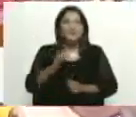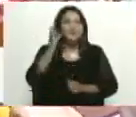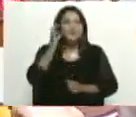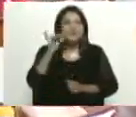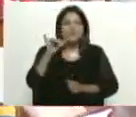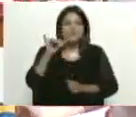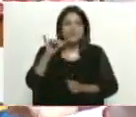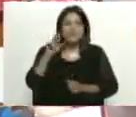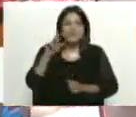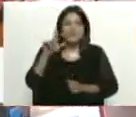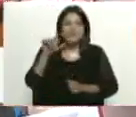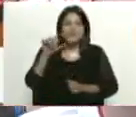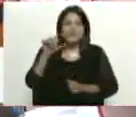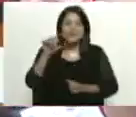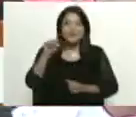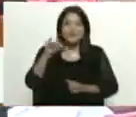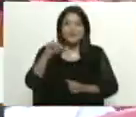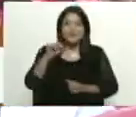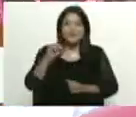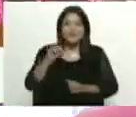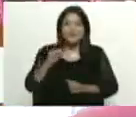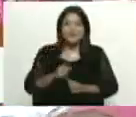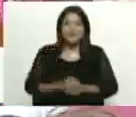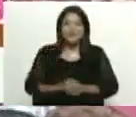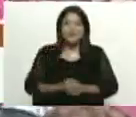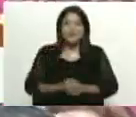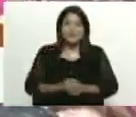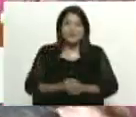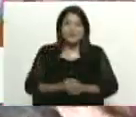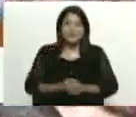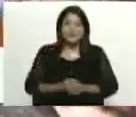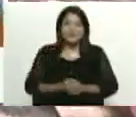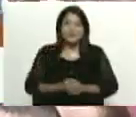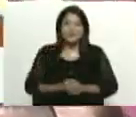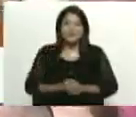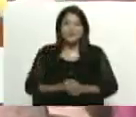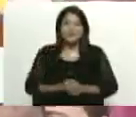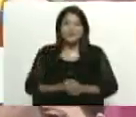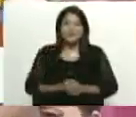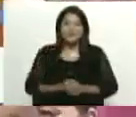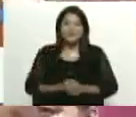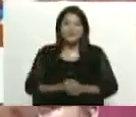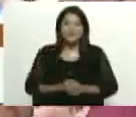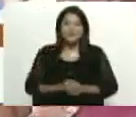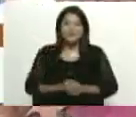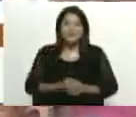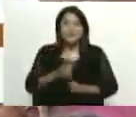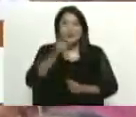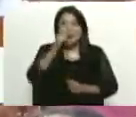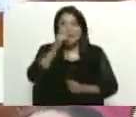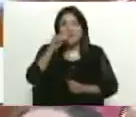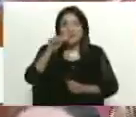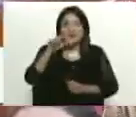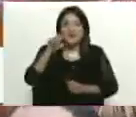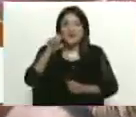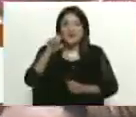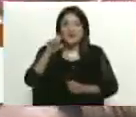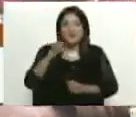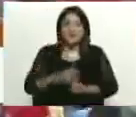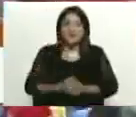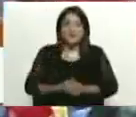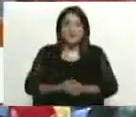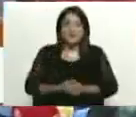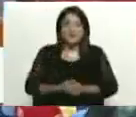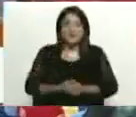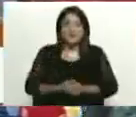Barrios, 5 de diciembre, Yulexi. Alex Contreras, Comunidad Santa